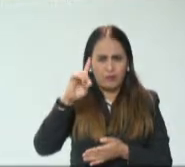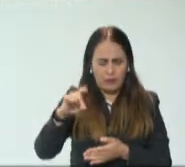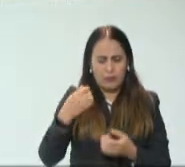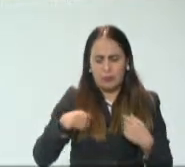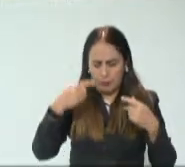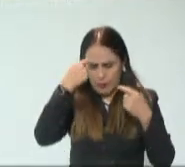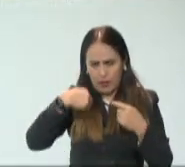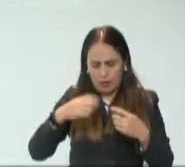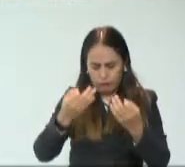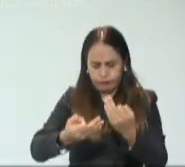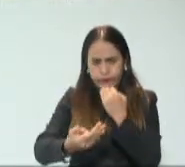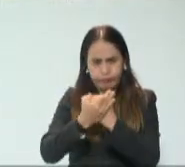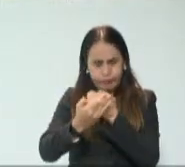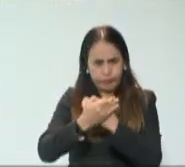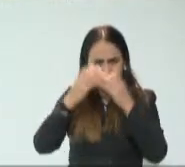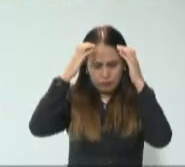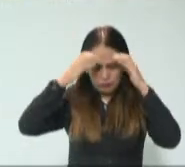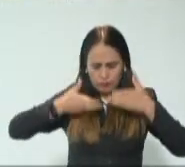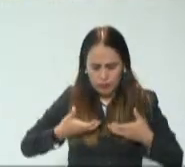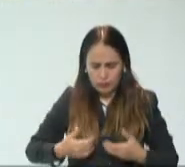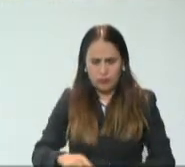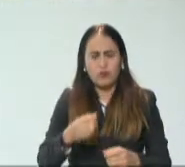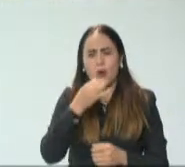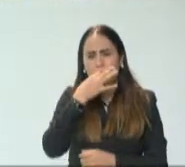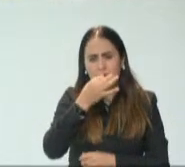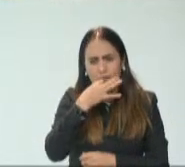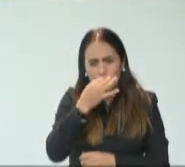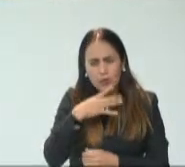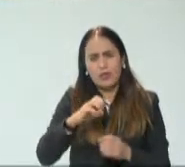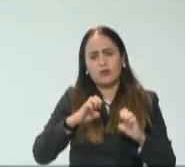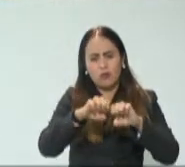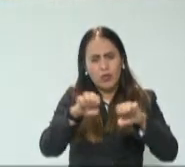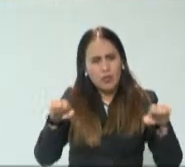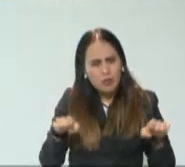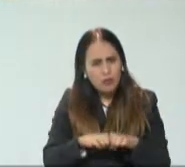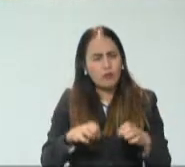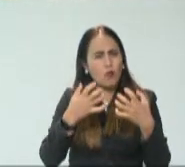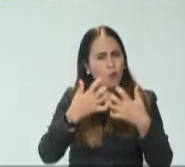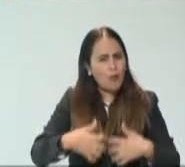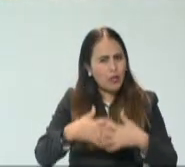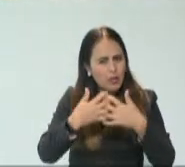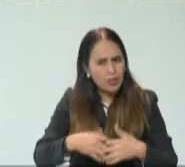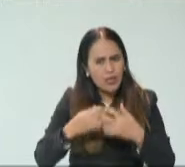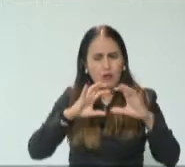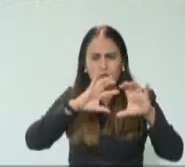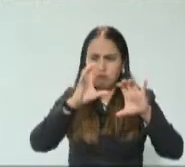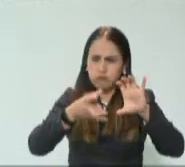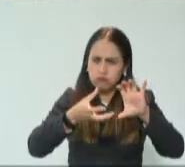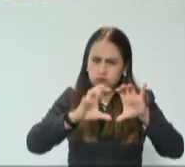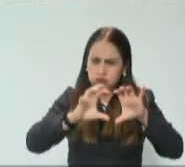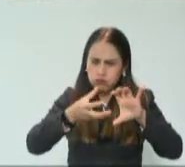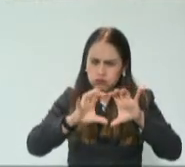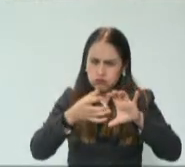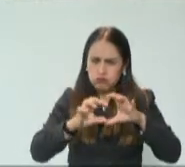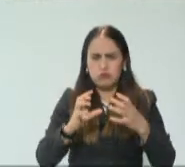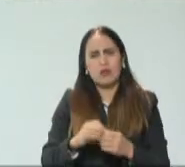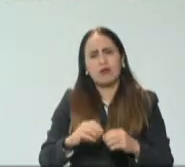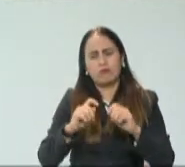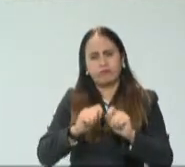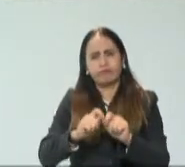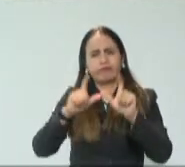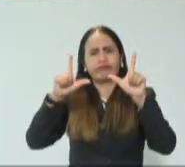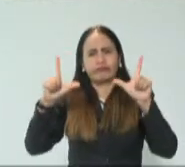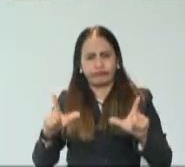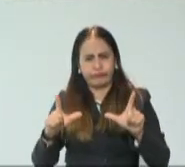personal material médico medicamentos equipos eh Como ventiladores monitores y demás